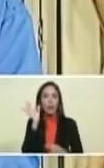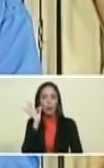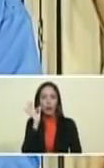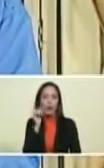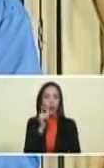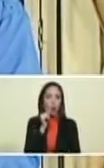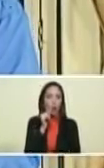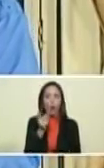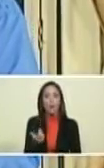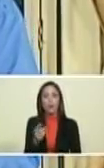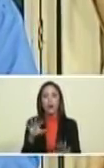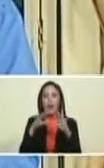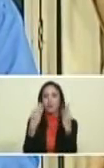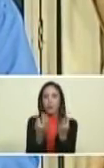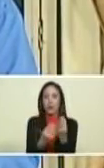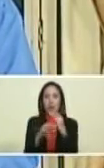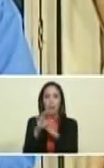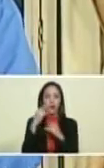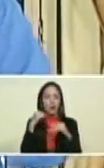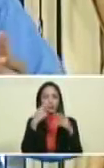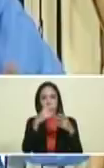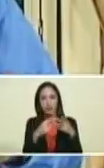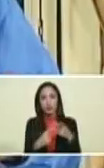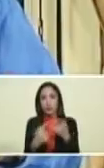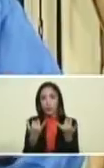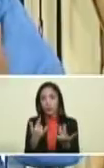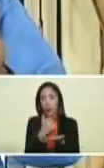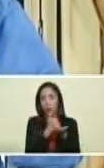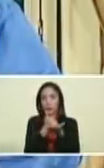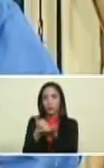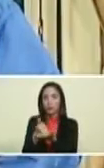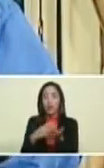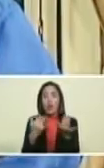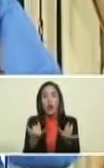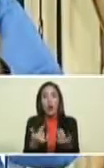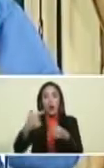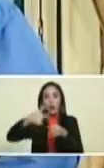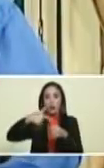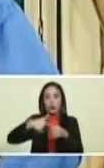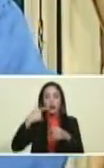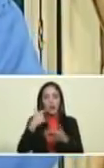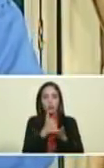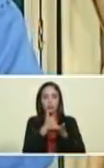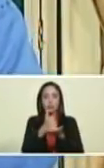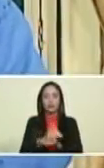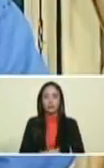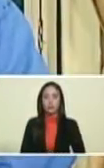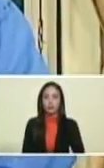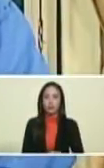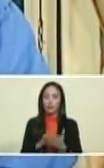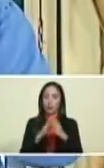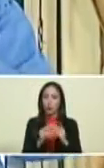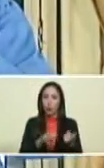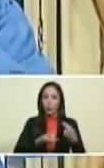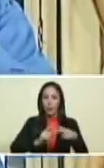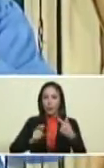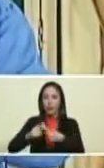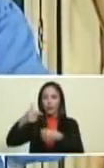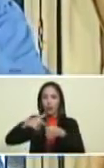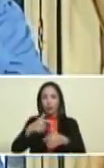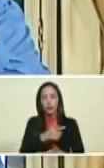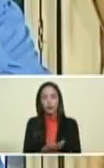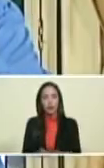estudiantes, a los hogares de la patria, y ahora proteger el consumo de gasolina y de combustible para